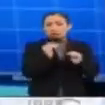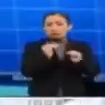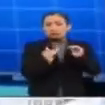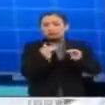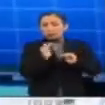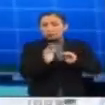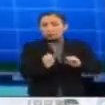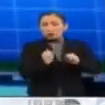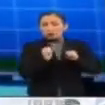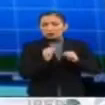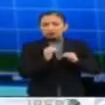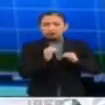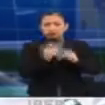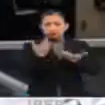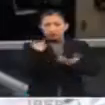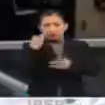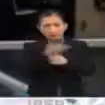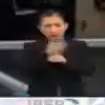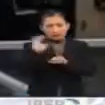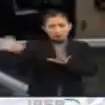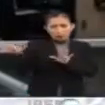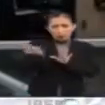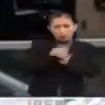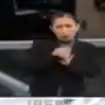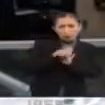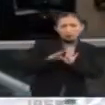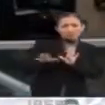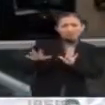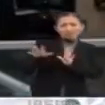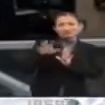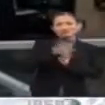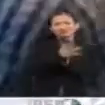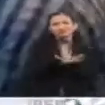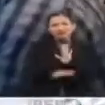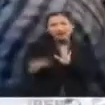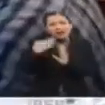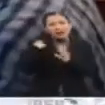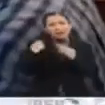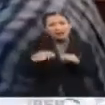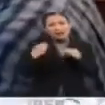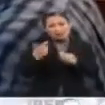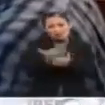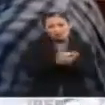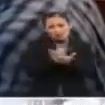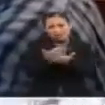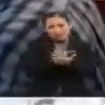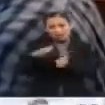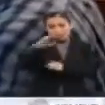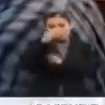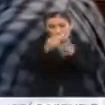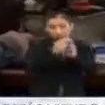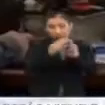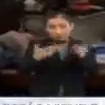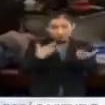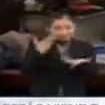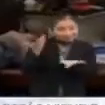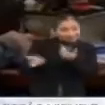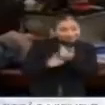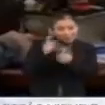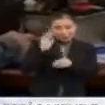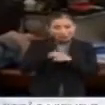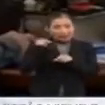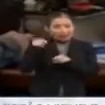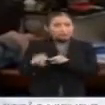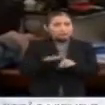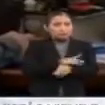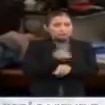con fuerza lo que está pasando en los mercados financieros globales.